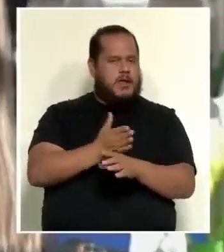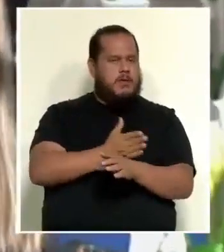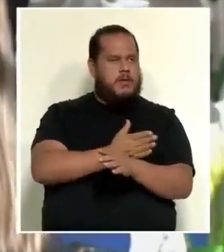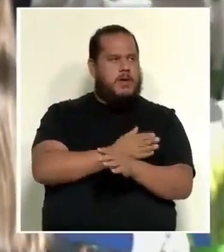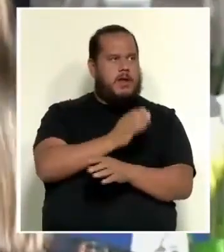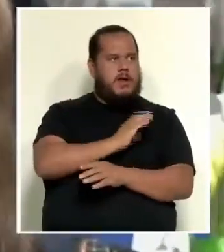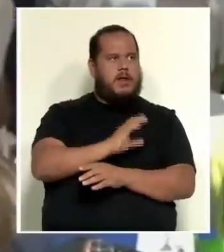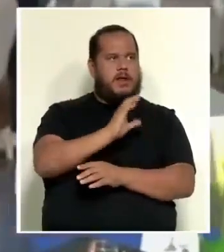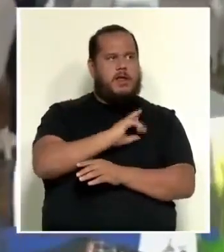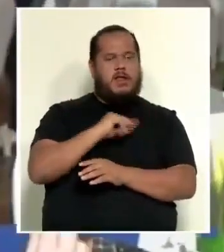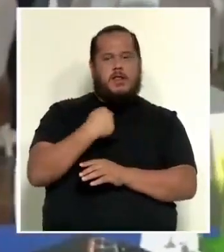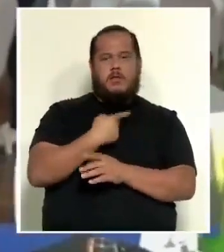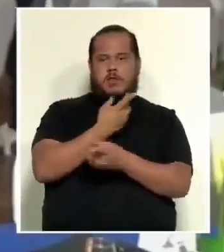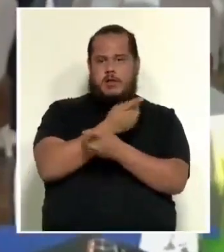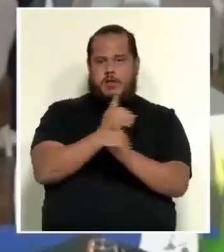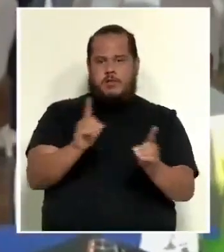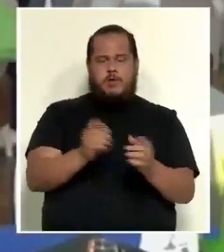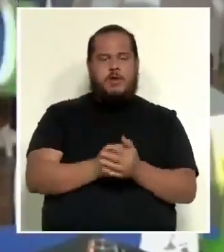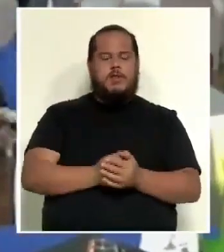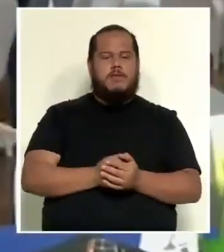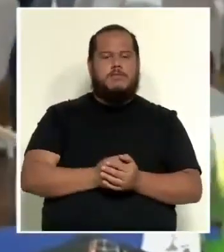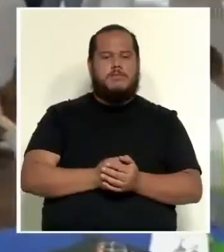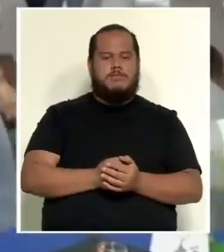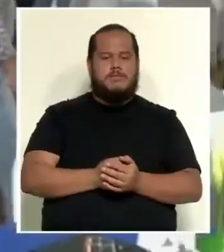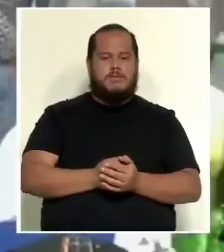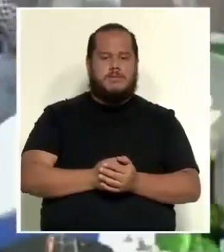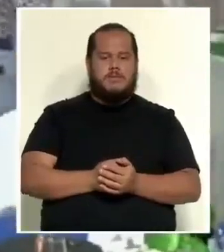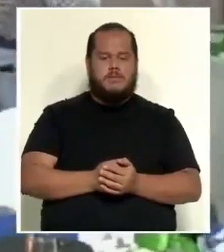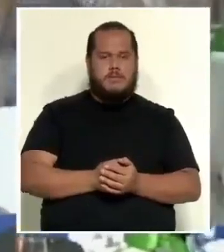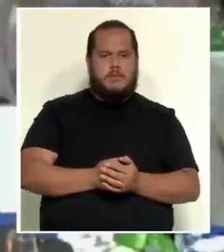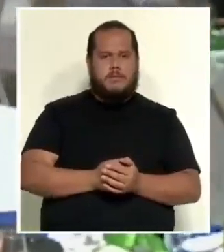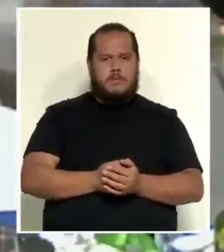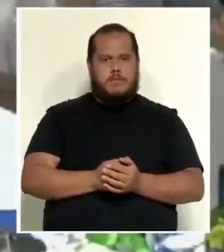calidad de nuestra democracia?